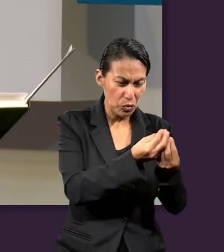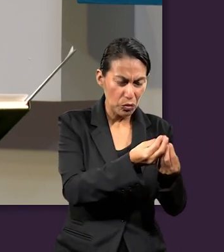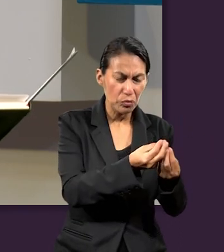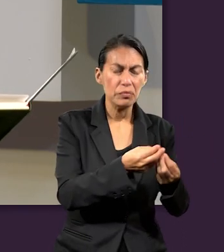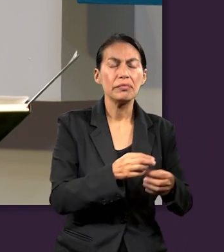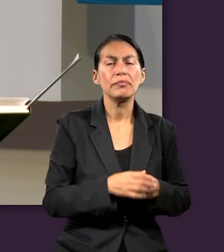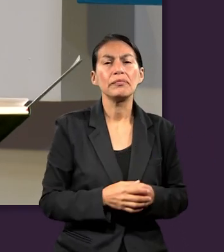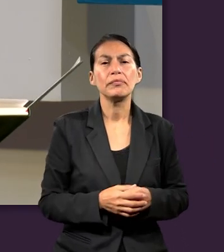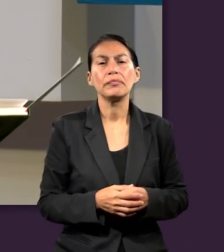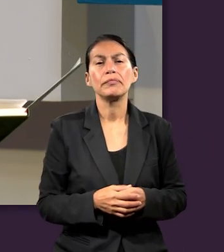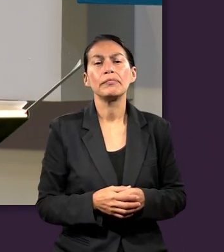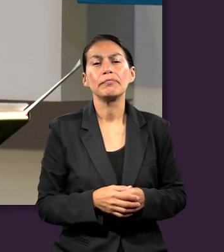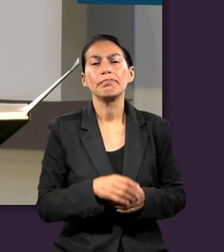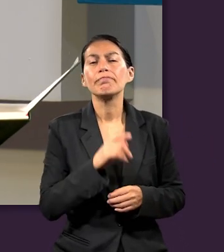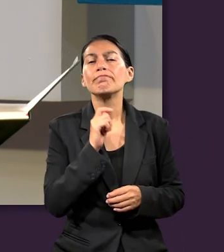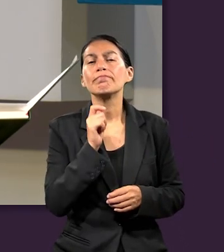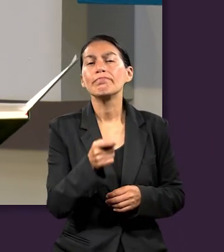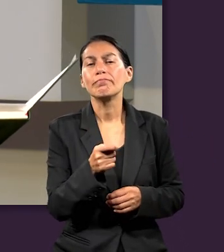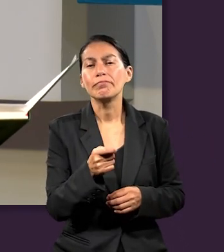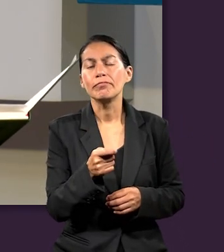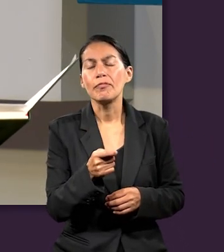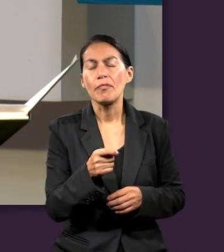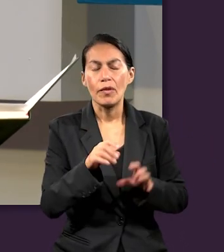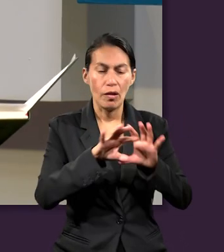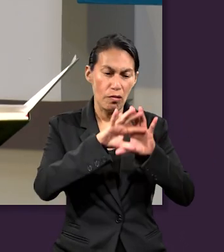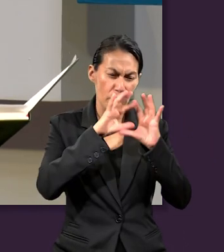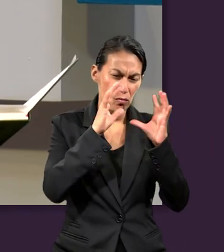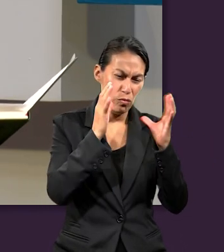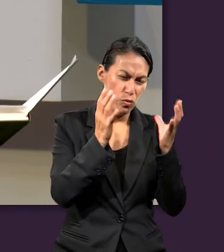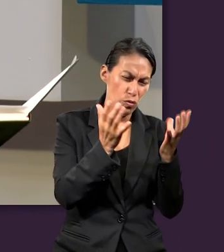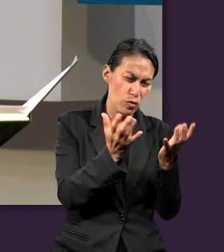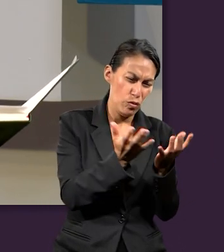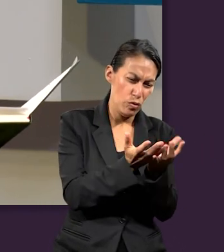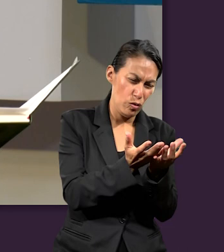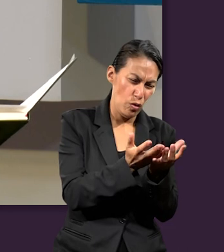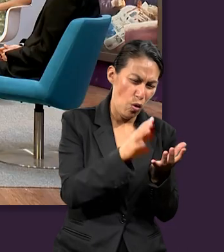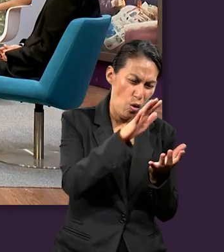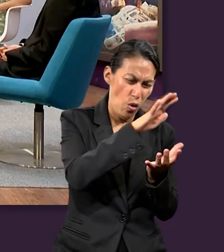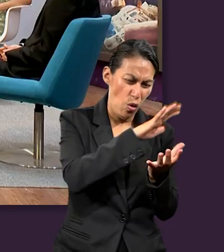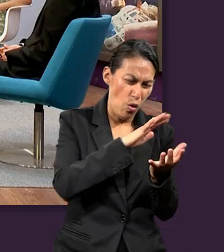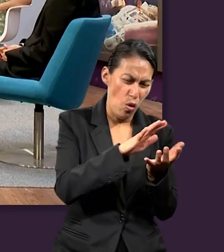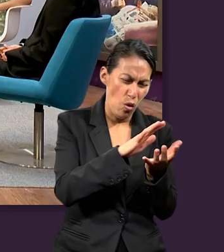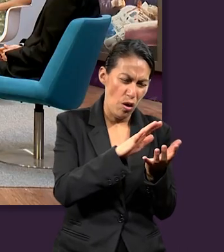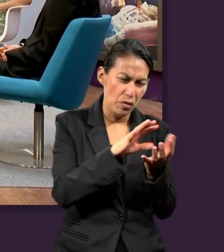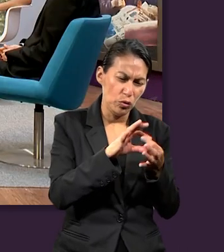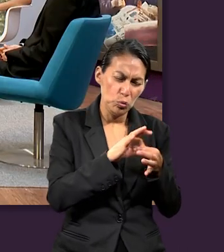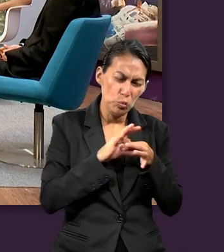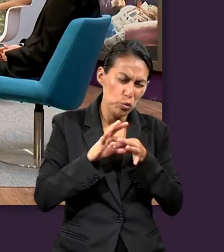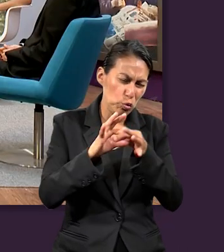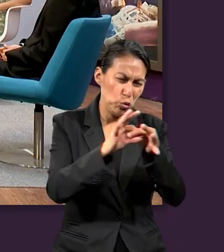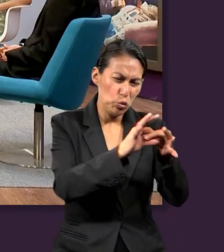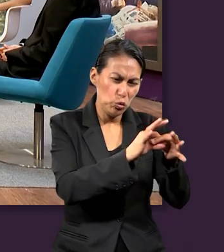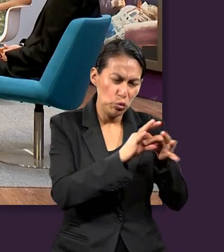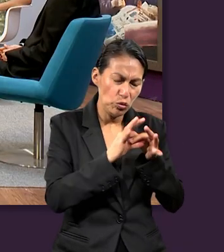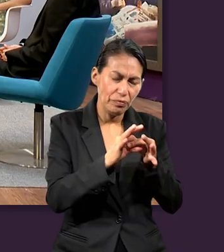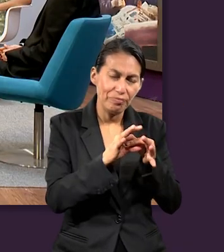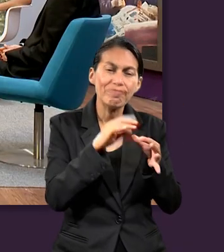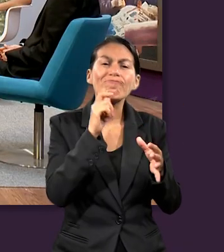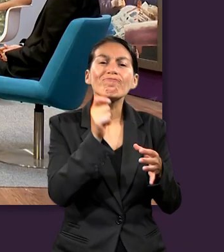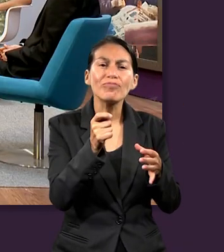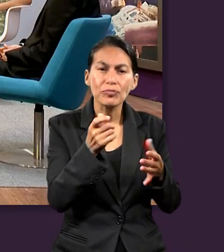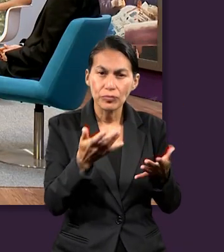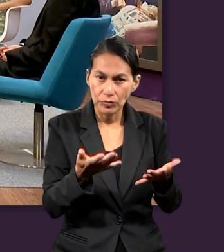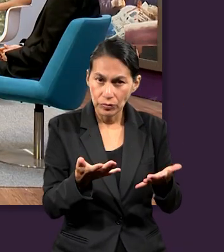qué es lo que puede producir que el mundo entero se una bajo una misma causa